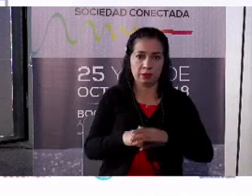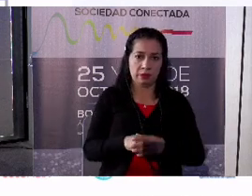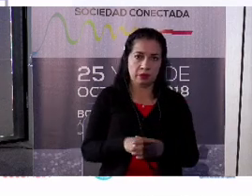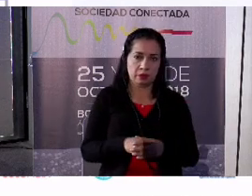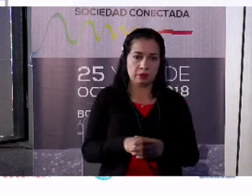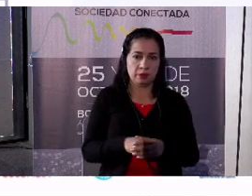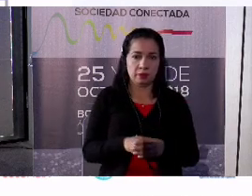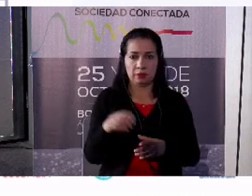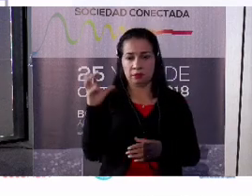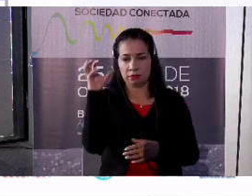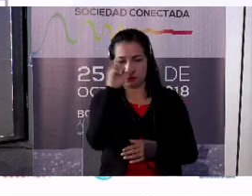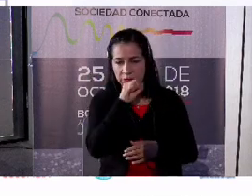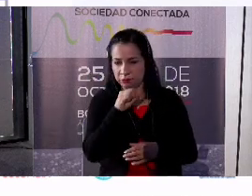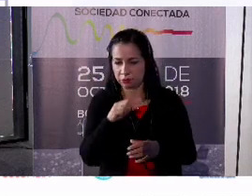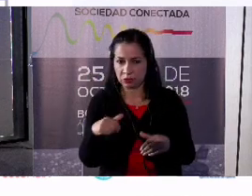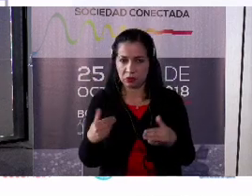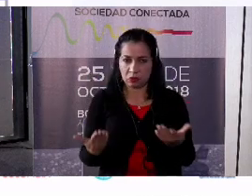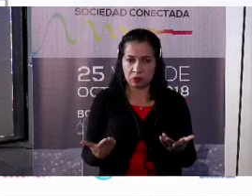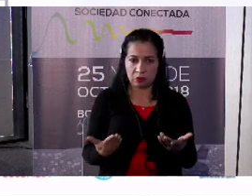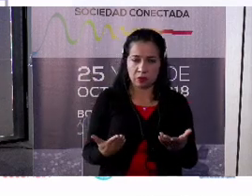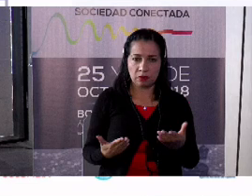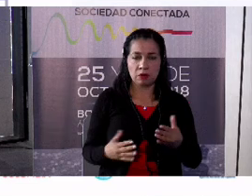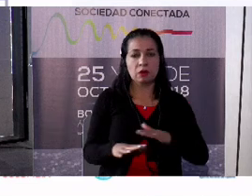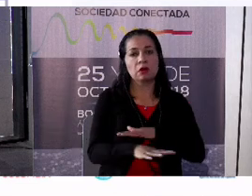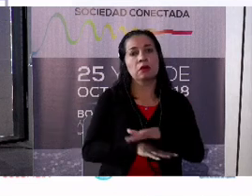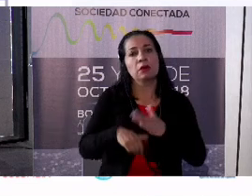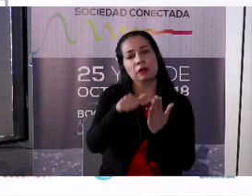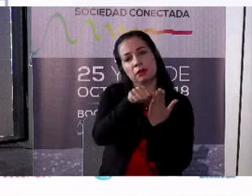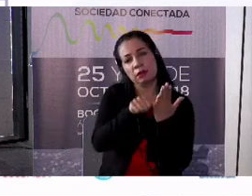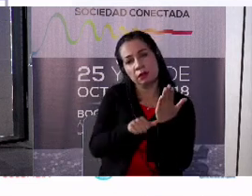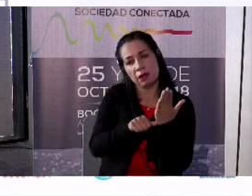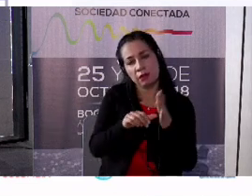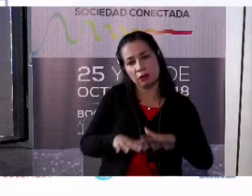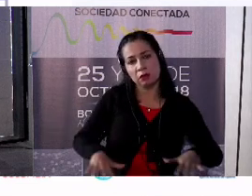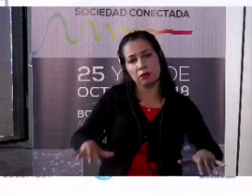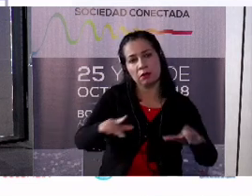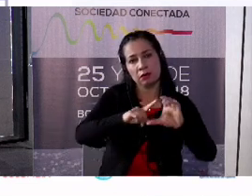lo que notamos es que la base de de